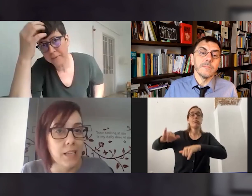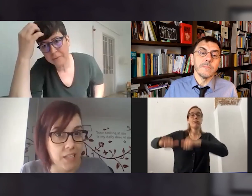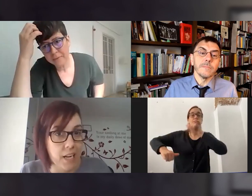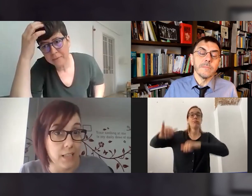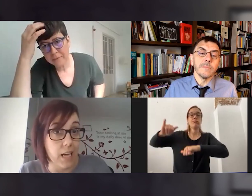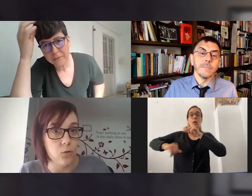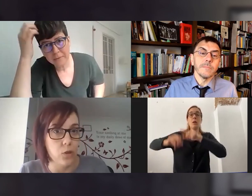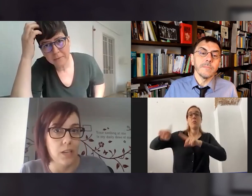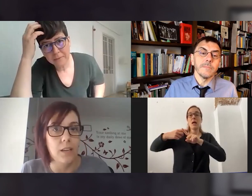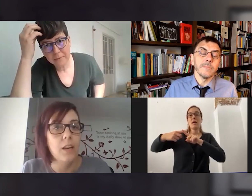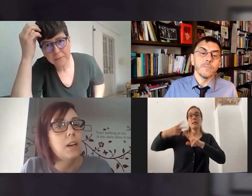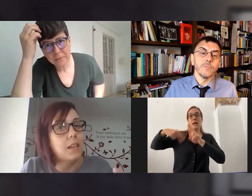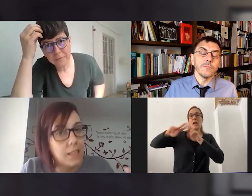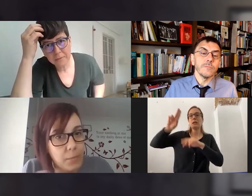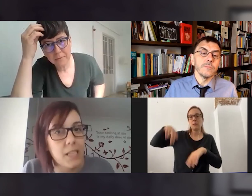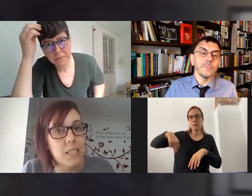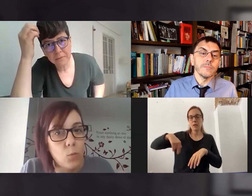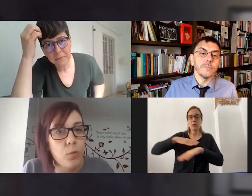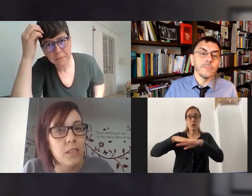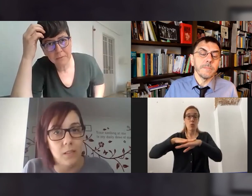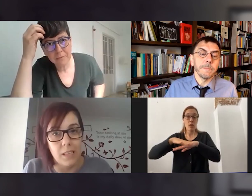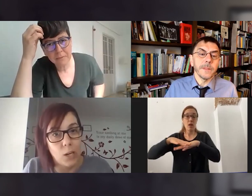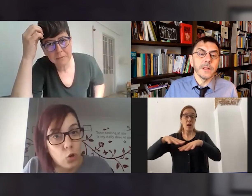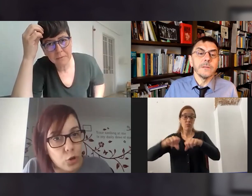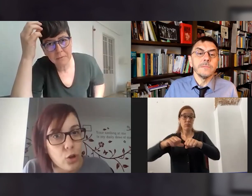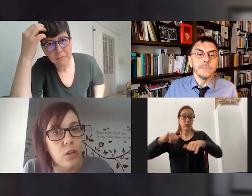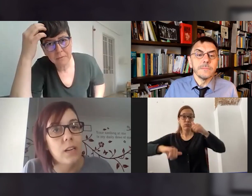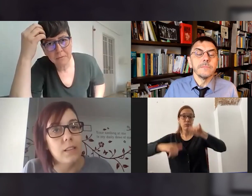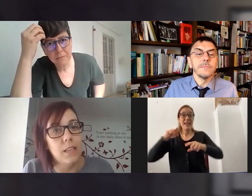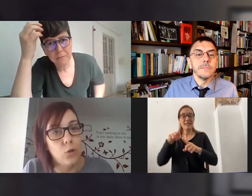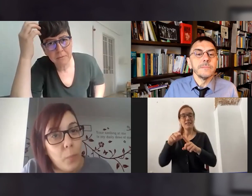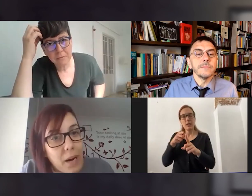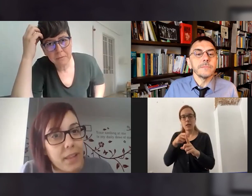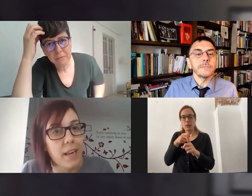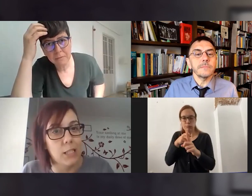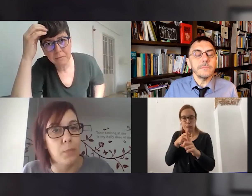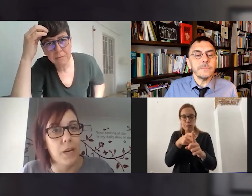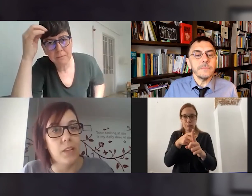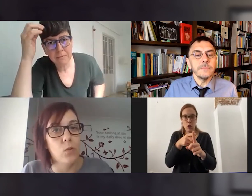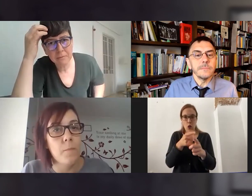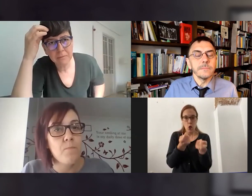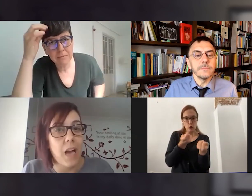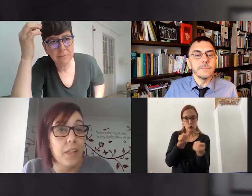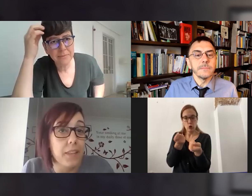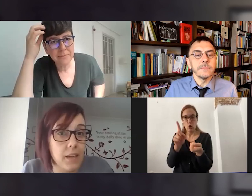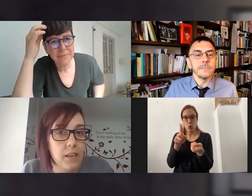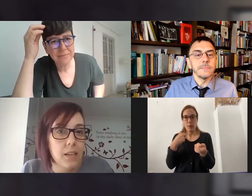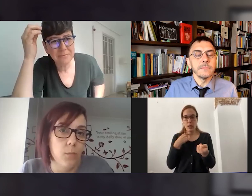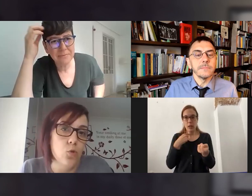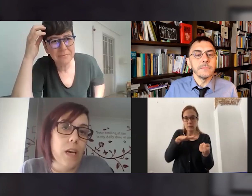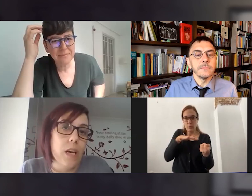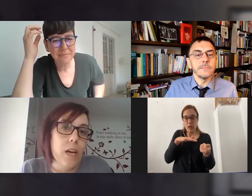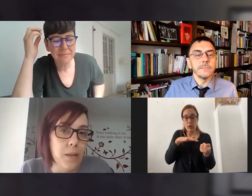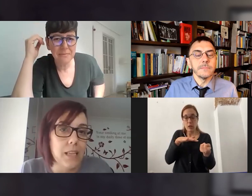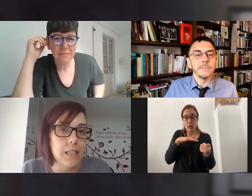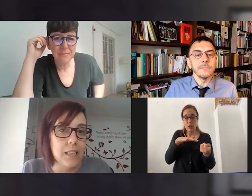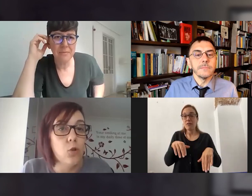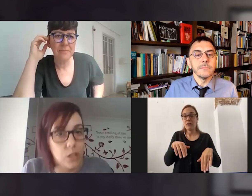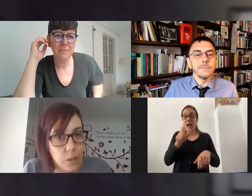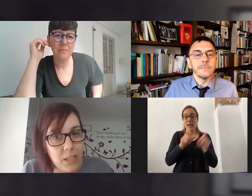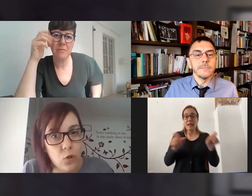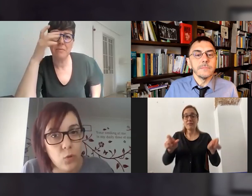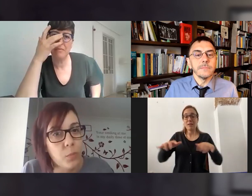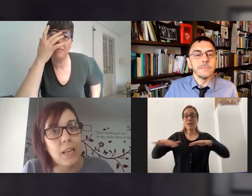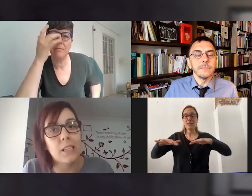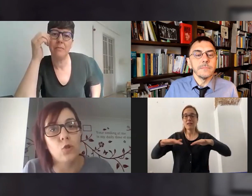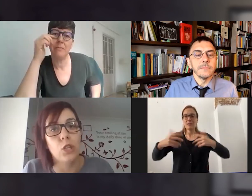también en la Generalitat. O sea que también ese moving, ese control de no perder el espacio, hace que mucha gente militante lo